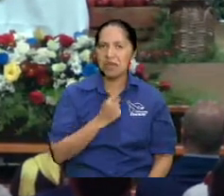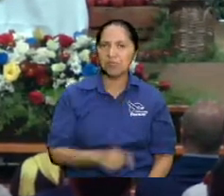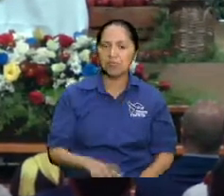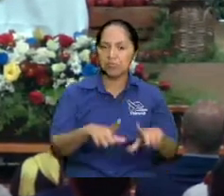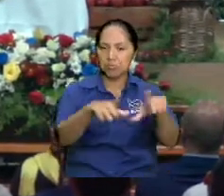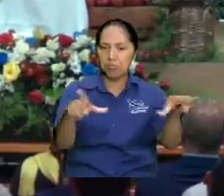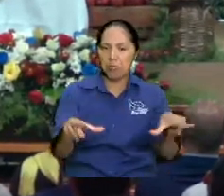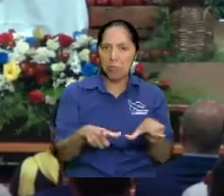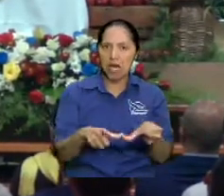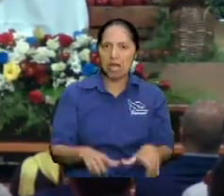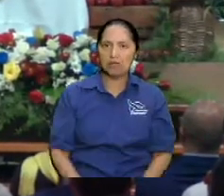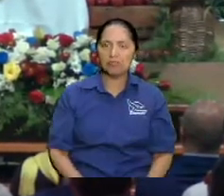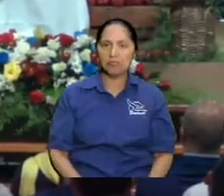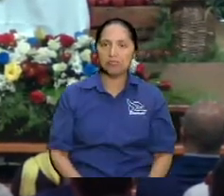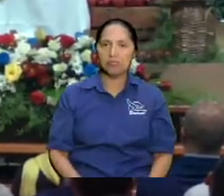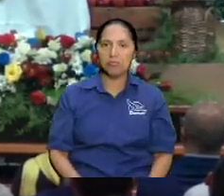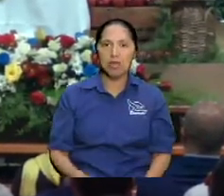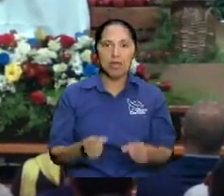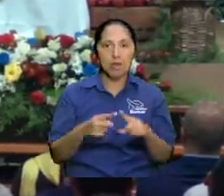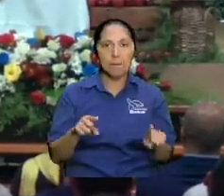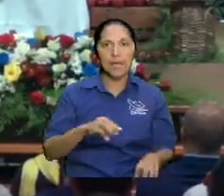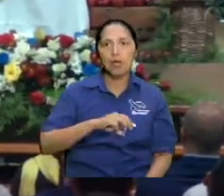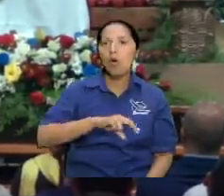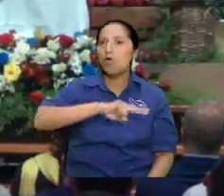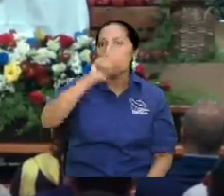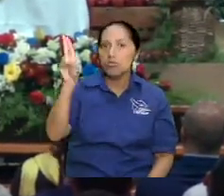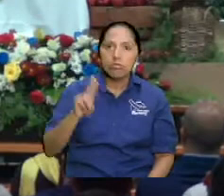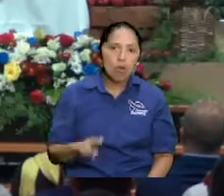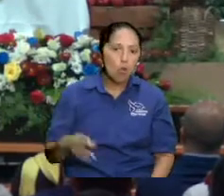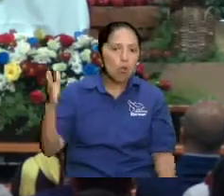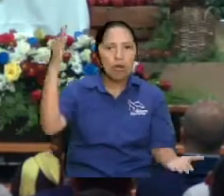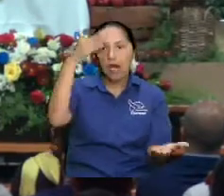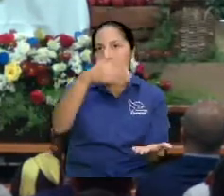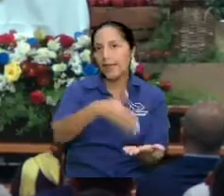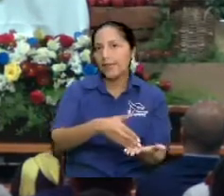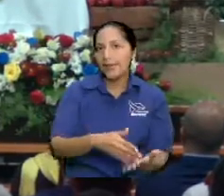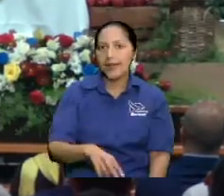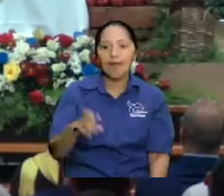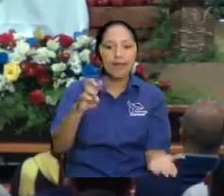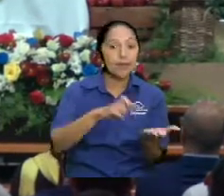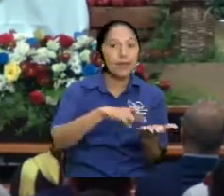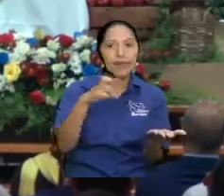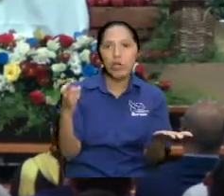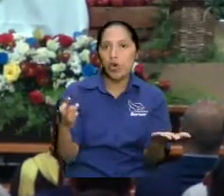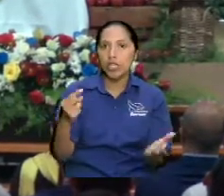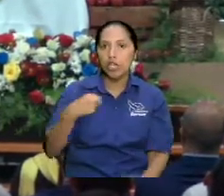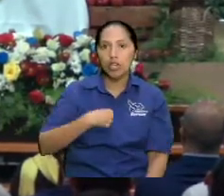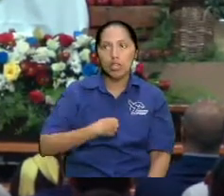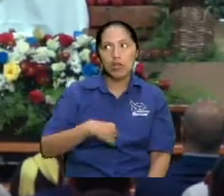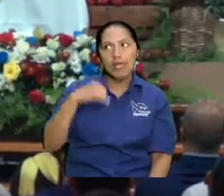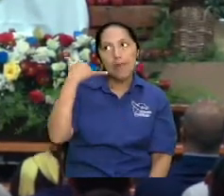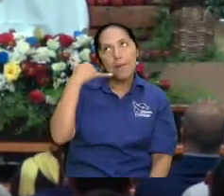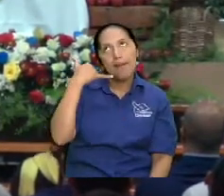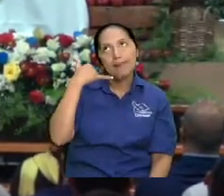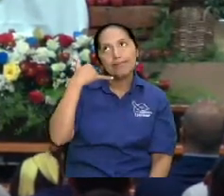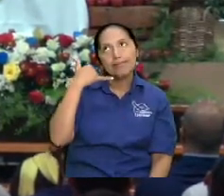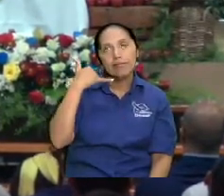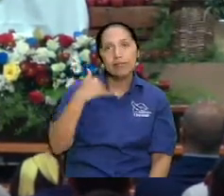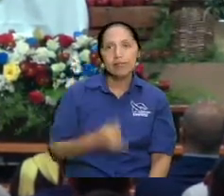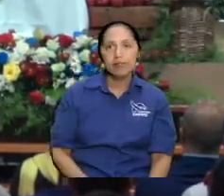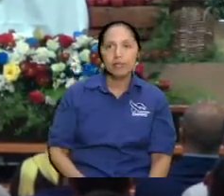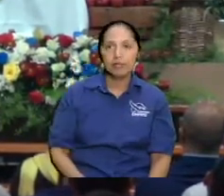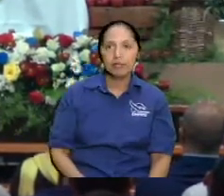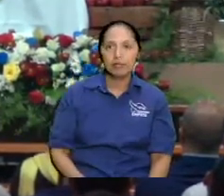Hermano, nunca me llegaban los periódicos. Yo llamaba, las suscripciones, y